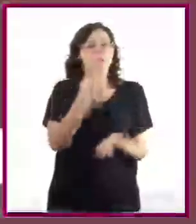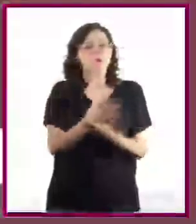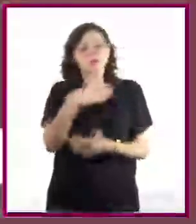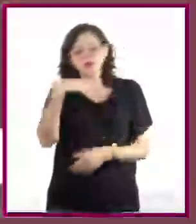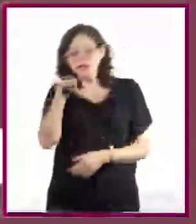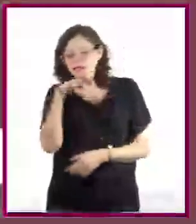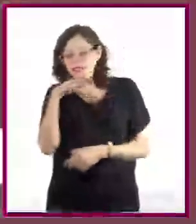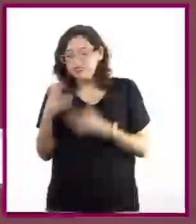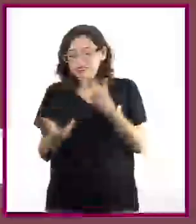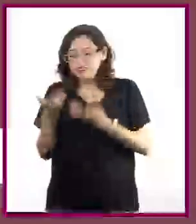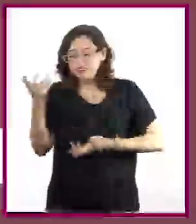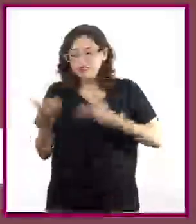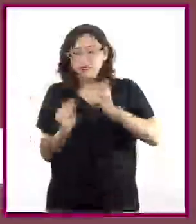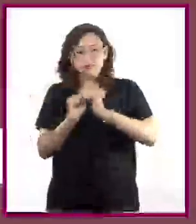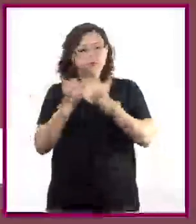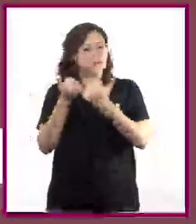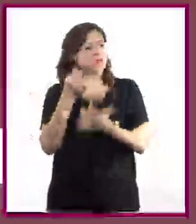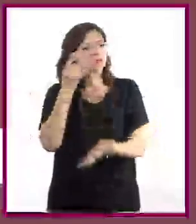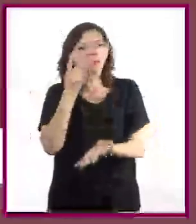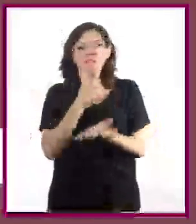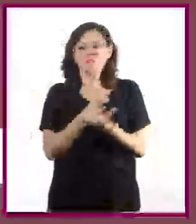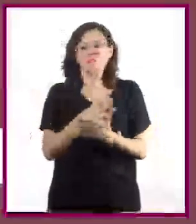pan.